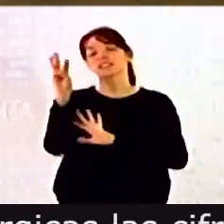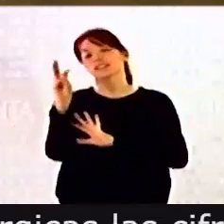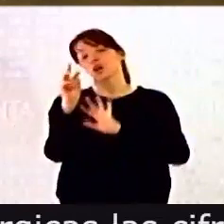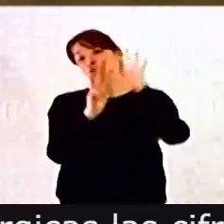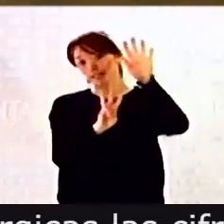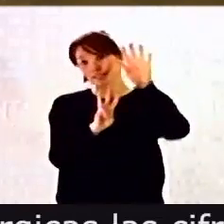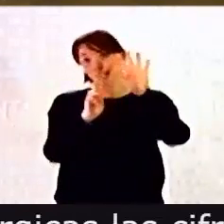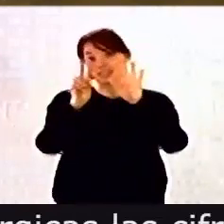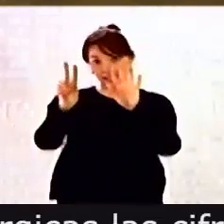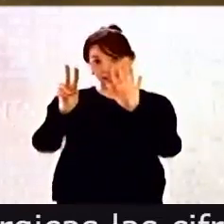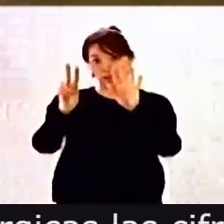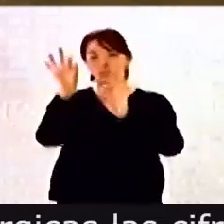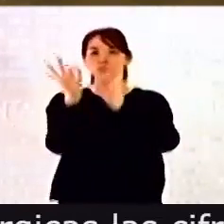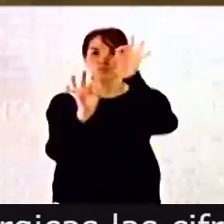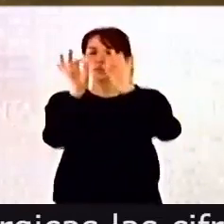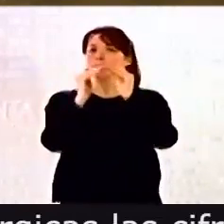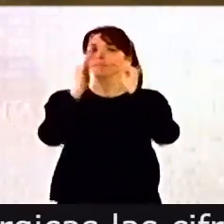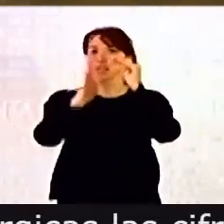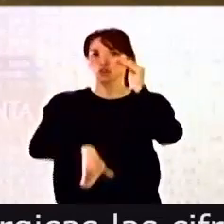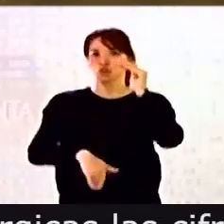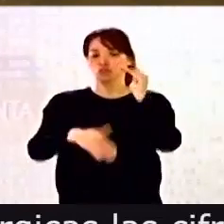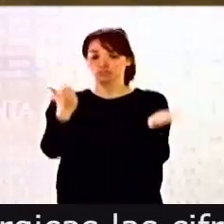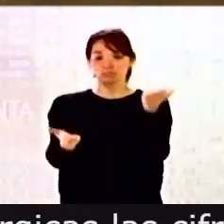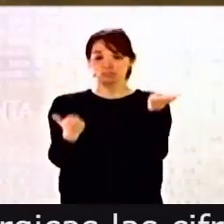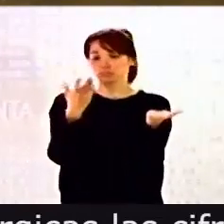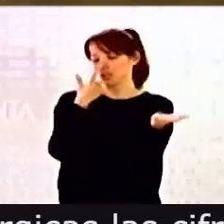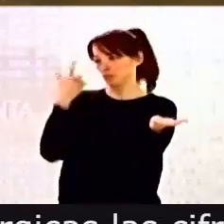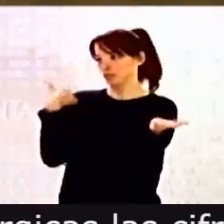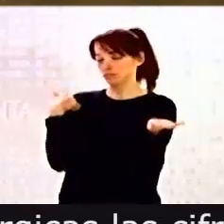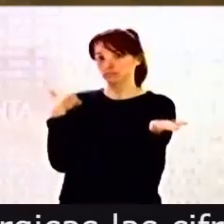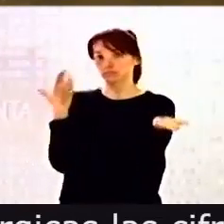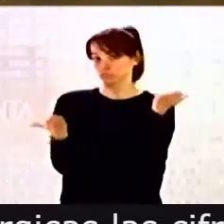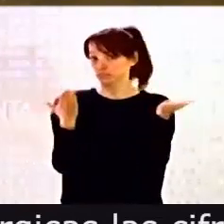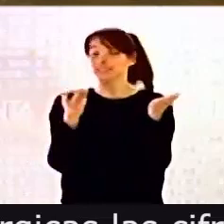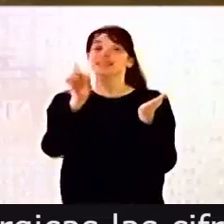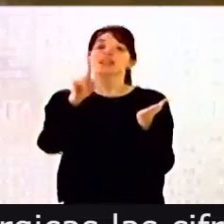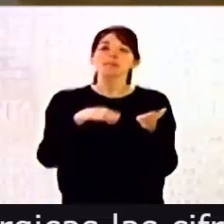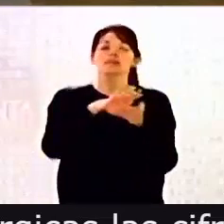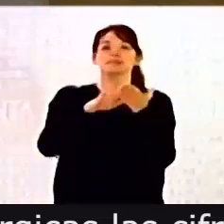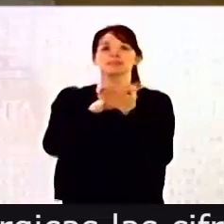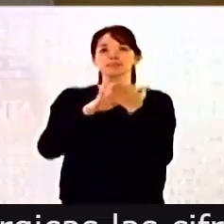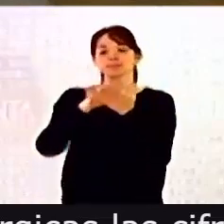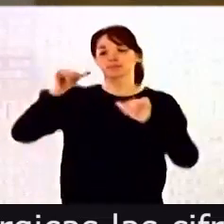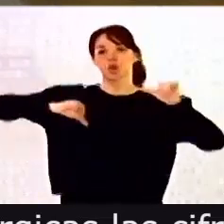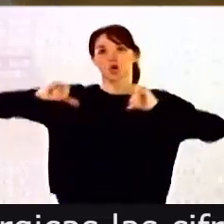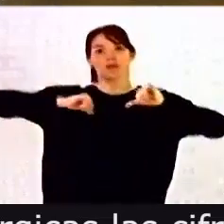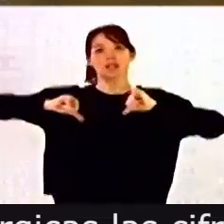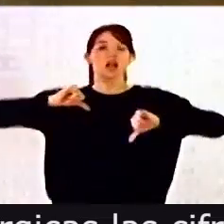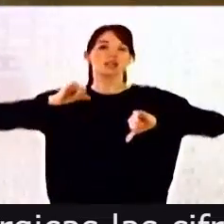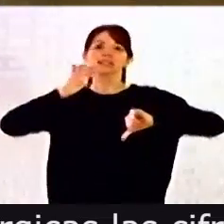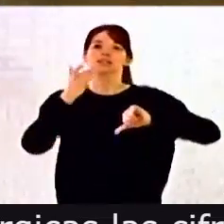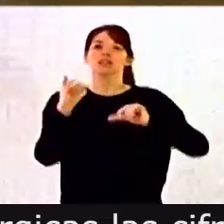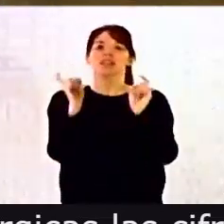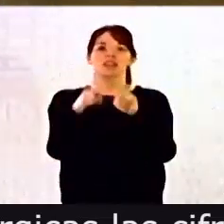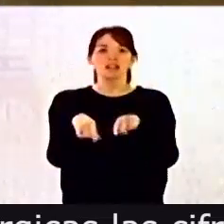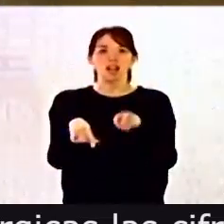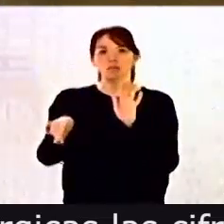87%, si comparamos en el mismo periodo. Estoy hablando también de intervenciones quirúrgicas programadas.